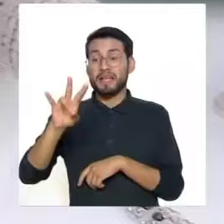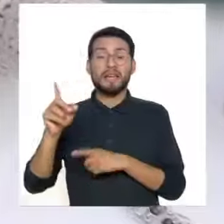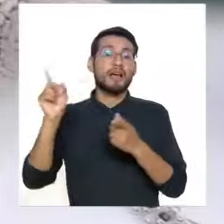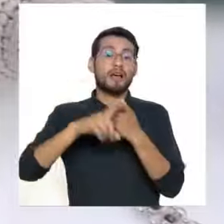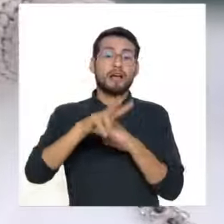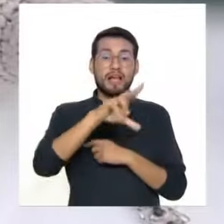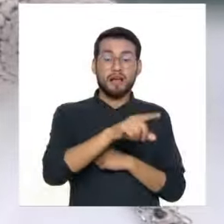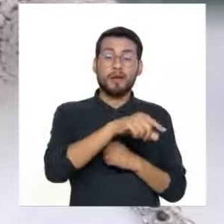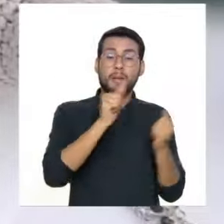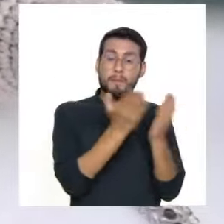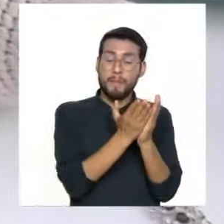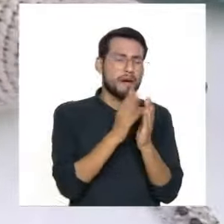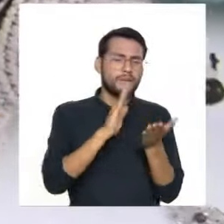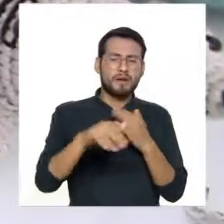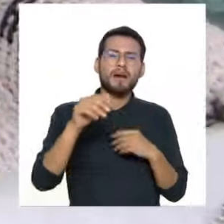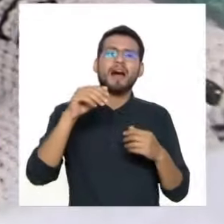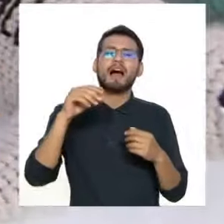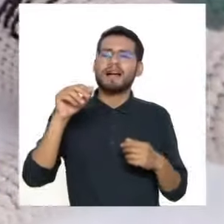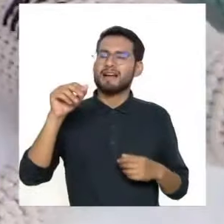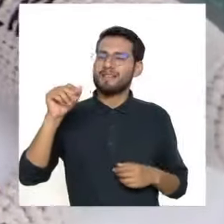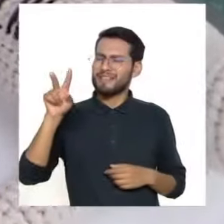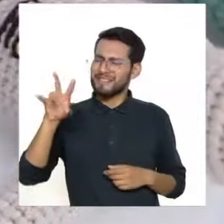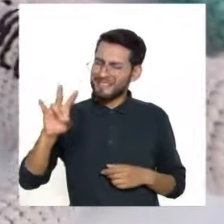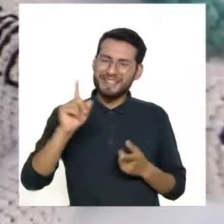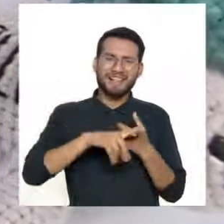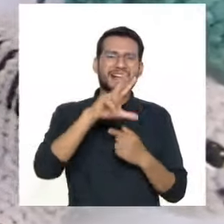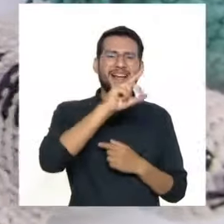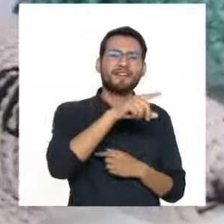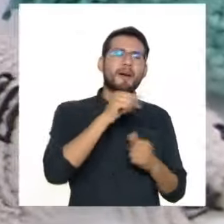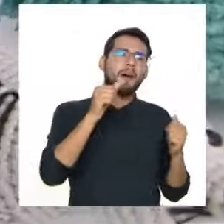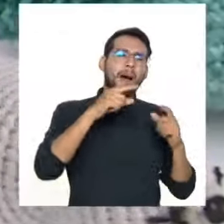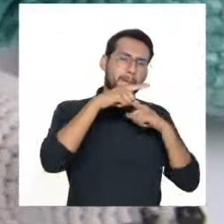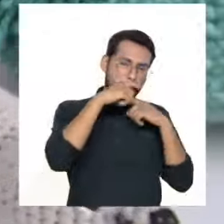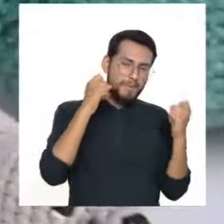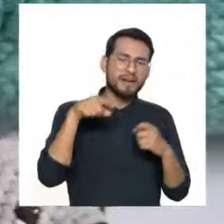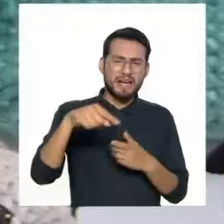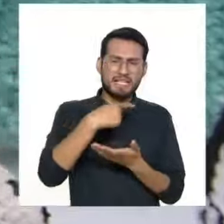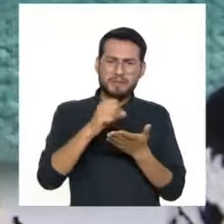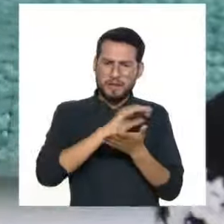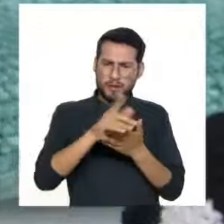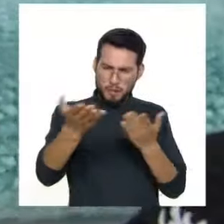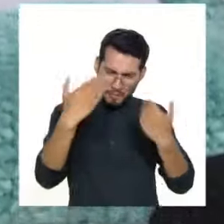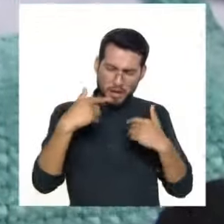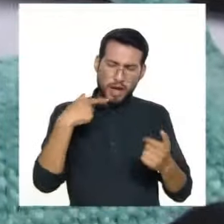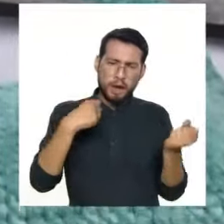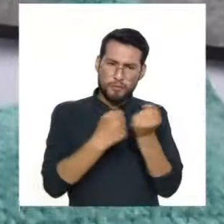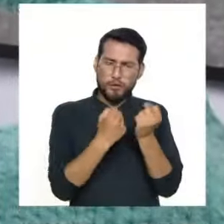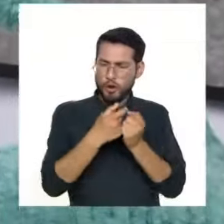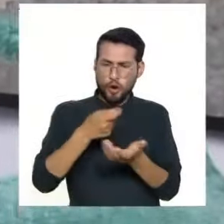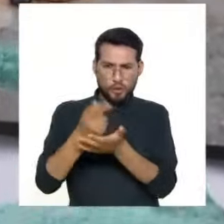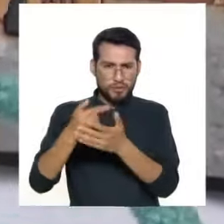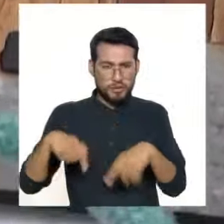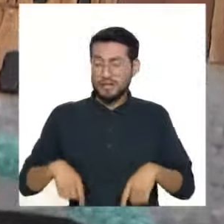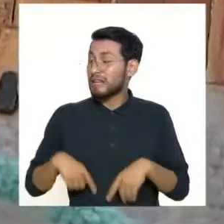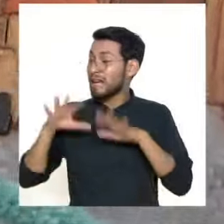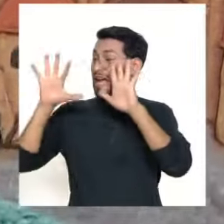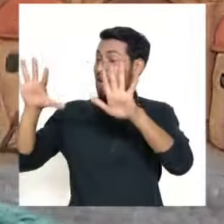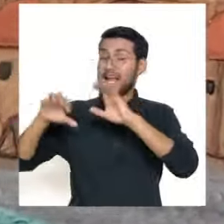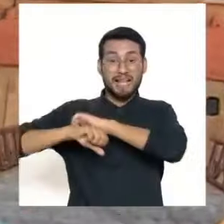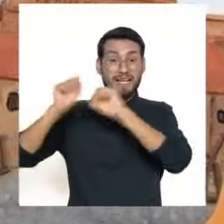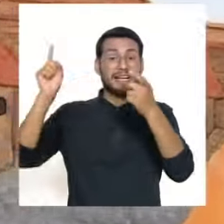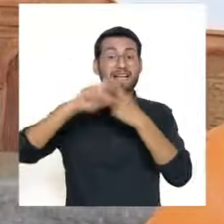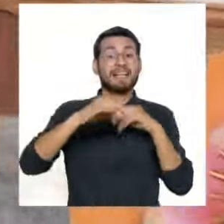al 31 de marzo vengan aquí a disfrutar esta semana santa y también puedan apoyar a todos los emprendedores de aquí de la perra de 10 a 6